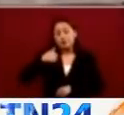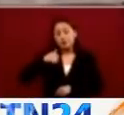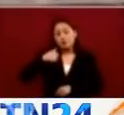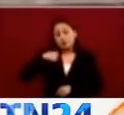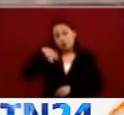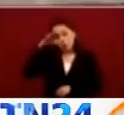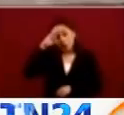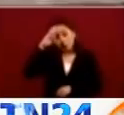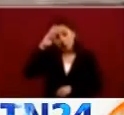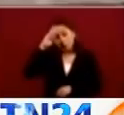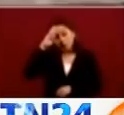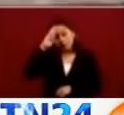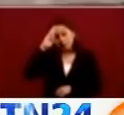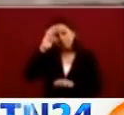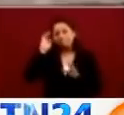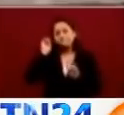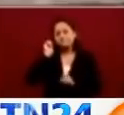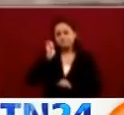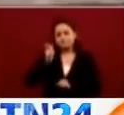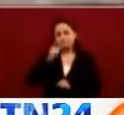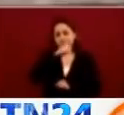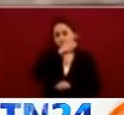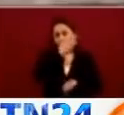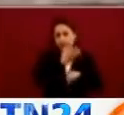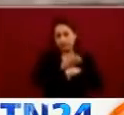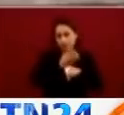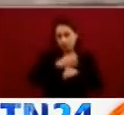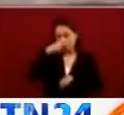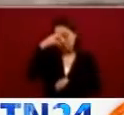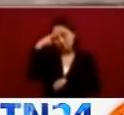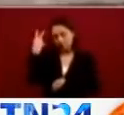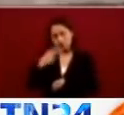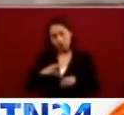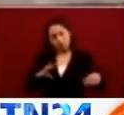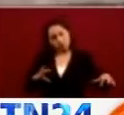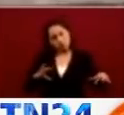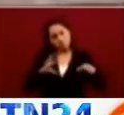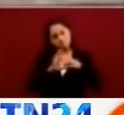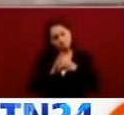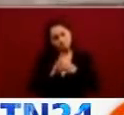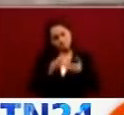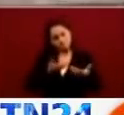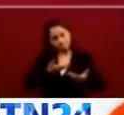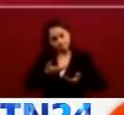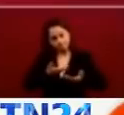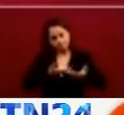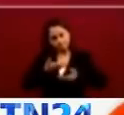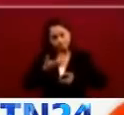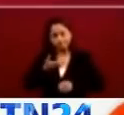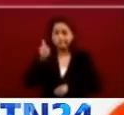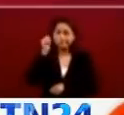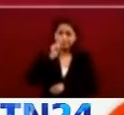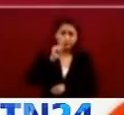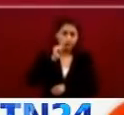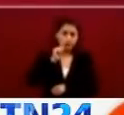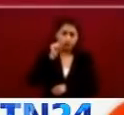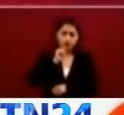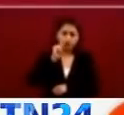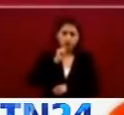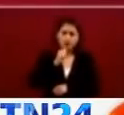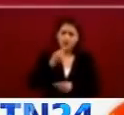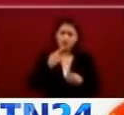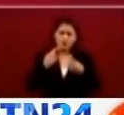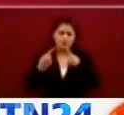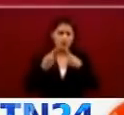tener una buena relación con los Estados Unidos y de esa manera hemos actuado. Pensamos que el diálogo siempre tiene mayor eficacia que